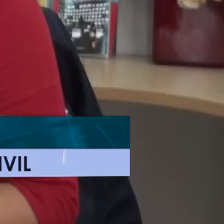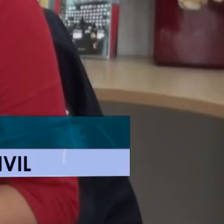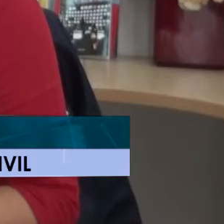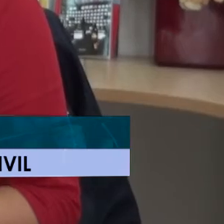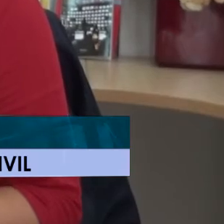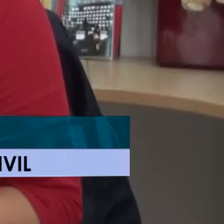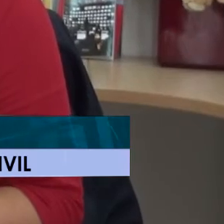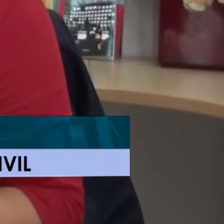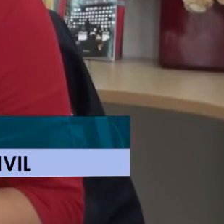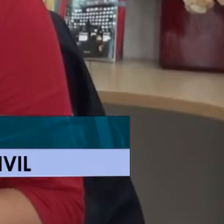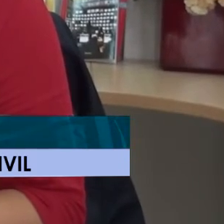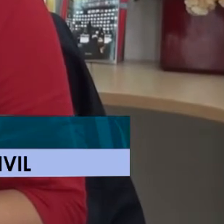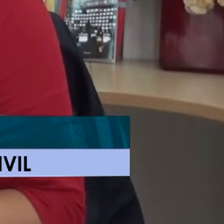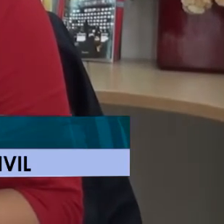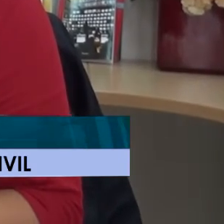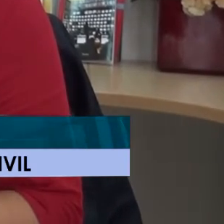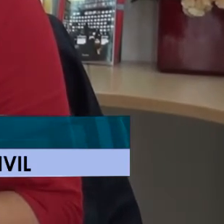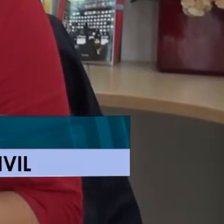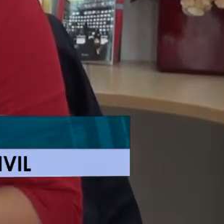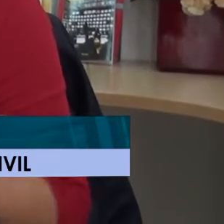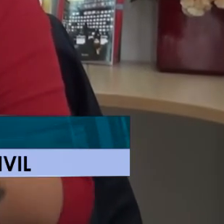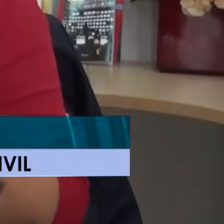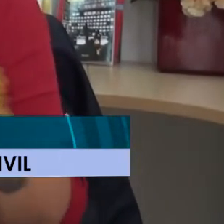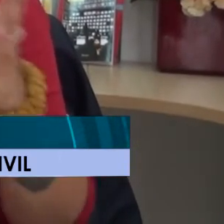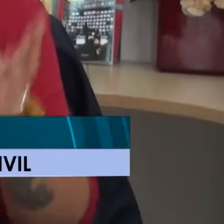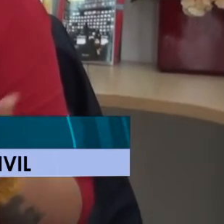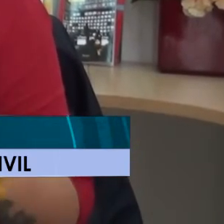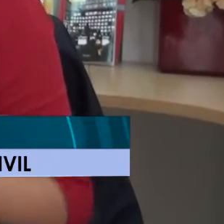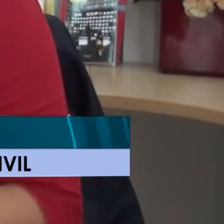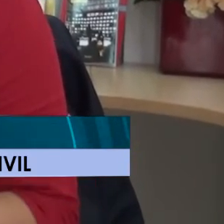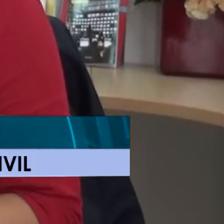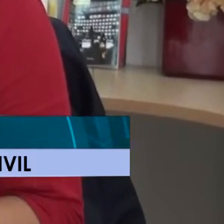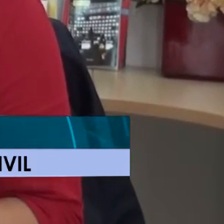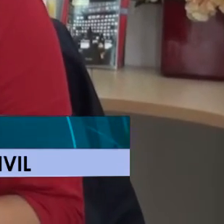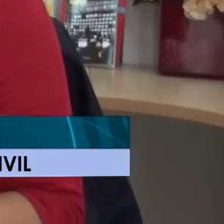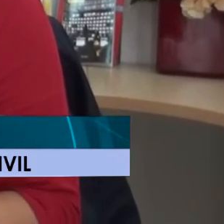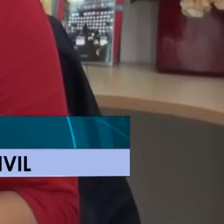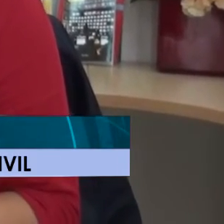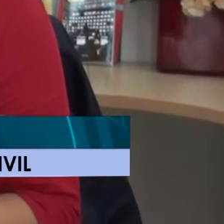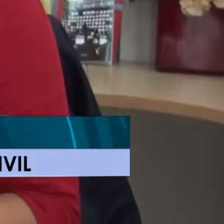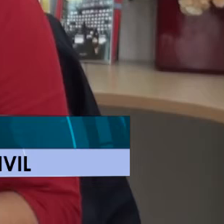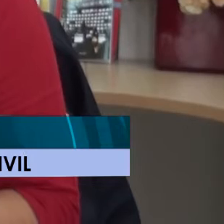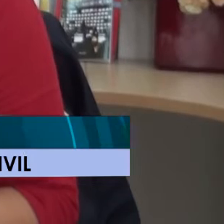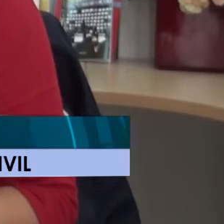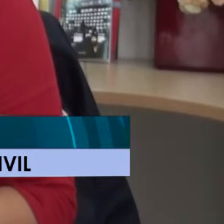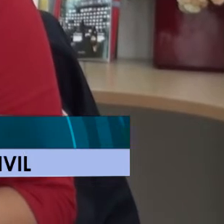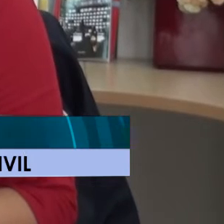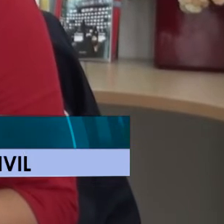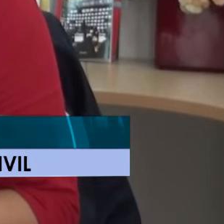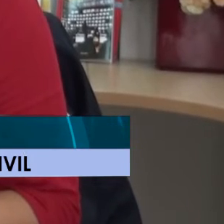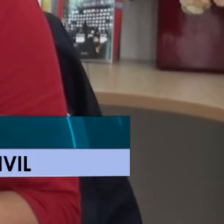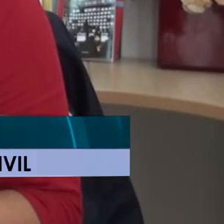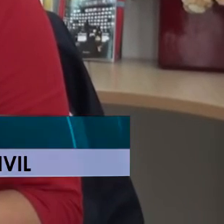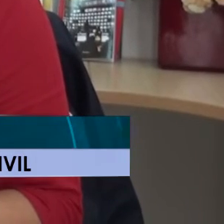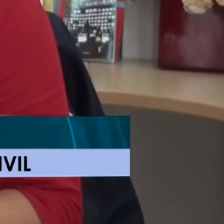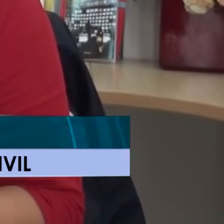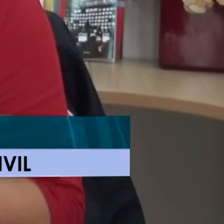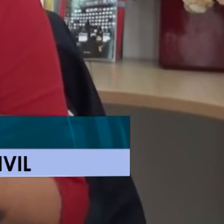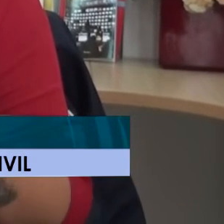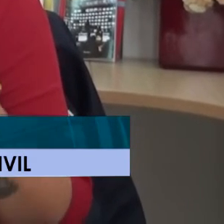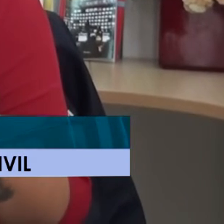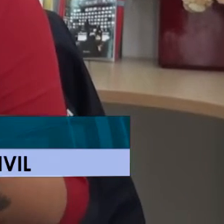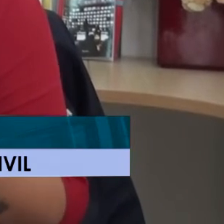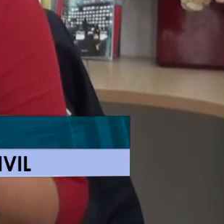para el primer trimestre del 2021 ya todas las agencias a nivel nacional contemos con los equipos para